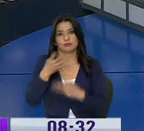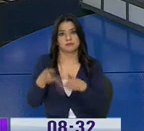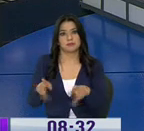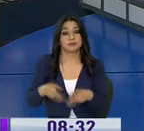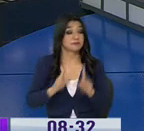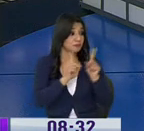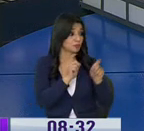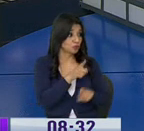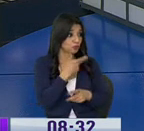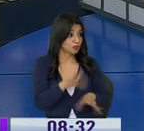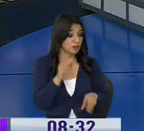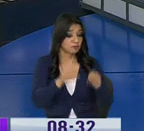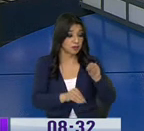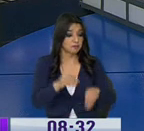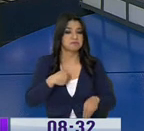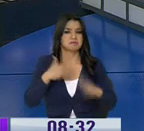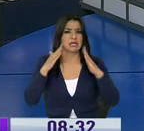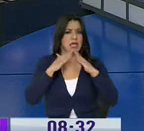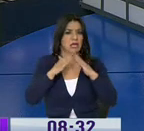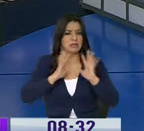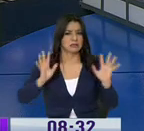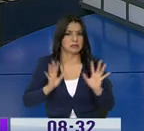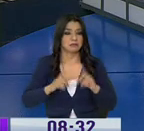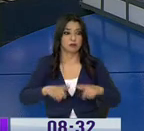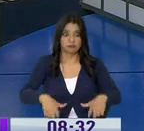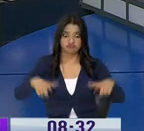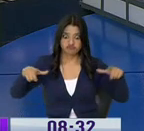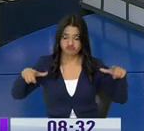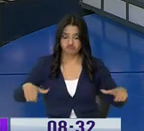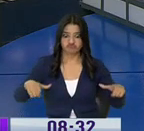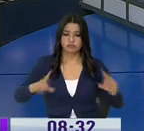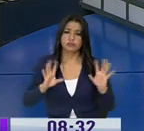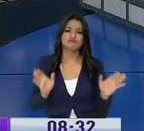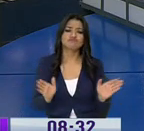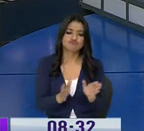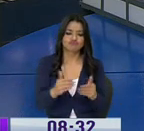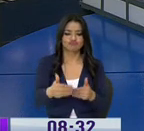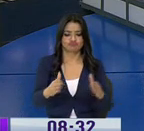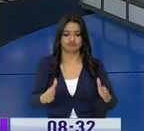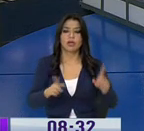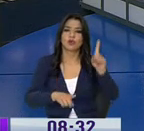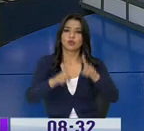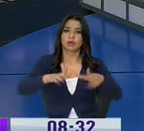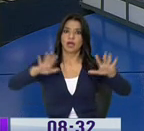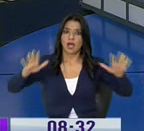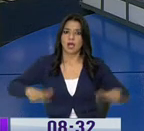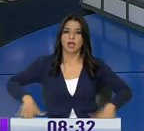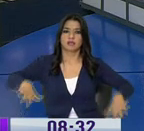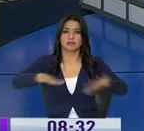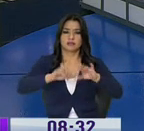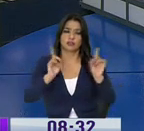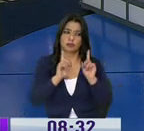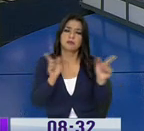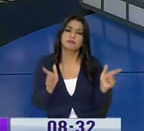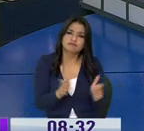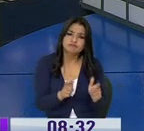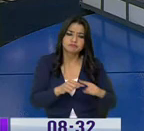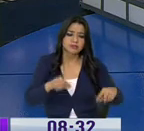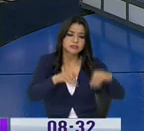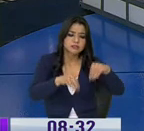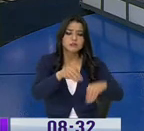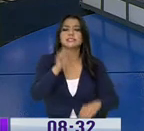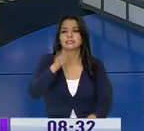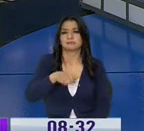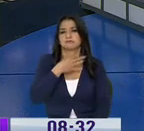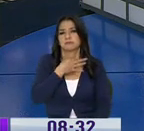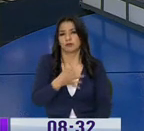pesebres? Bueno, en mi casa hacemos, pero no esos gigantes que en muchas casas lo hacen, incluso cuartos enteros. Claro. Algo pequeño, pero de todas